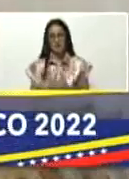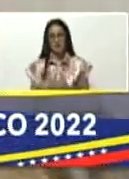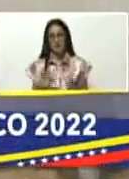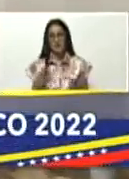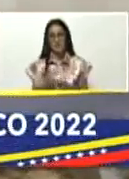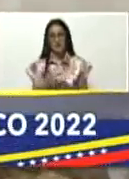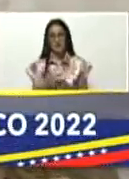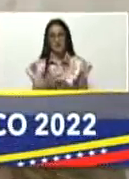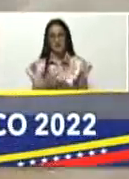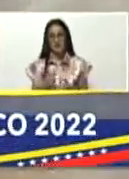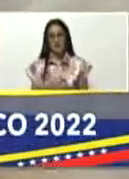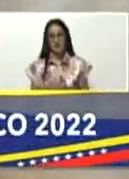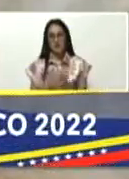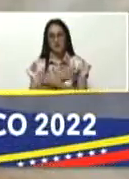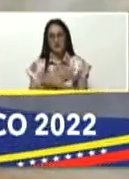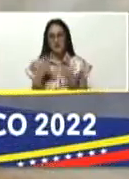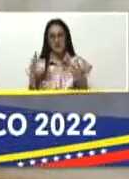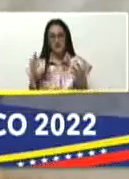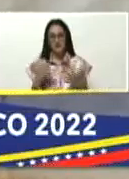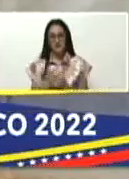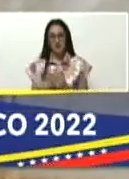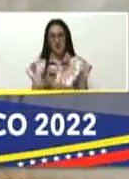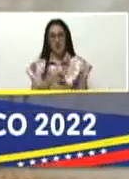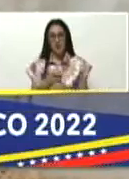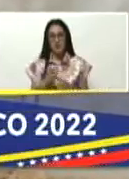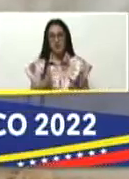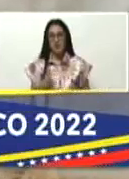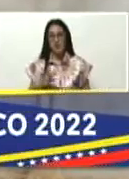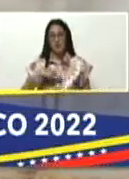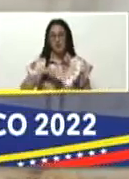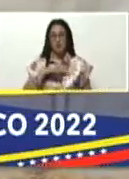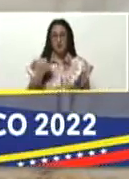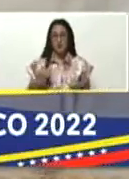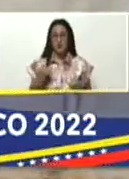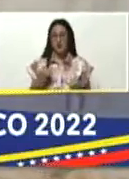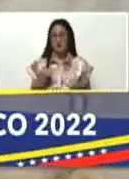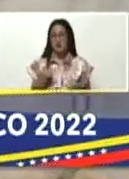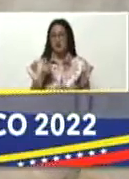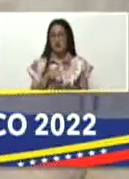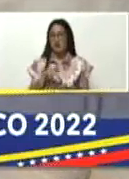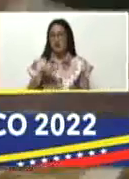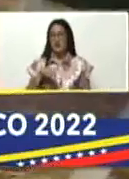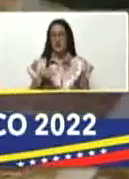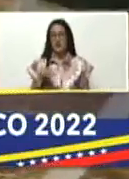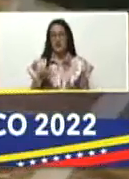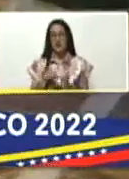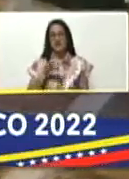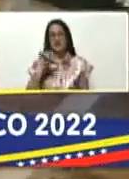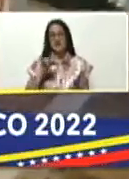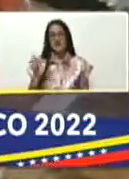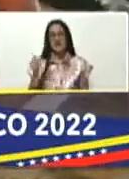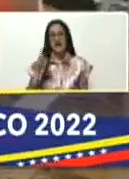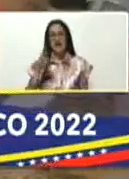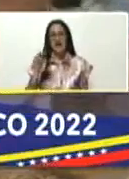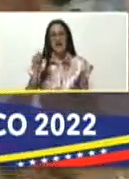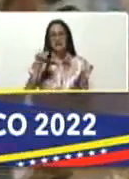pequeños. Felicitaciones, gobernador. Nosotros estamos ubicados en Saraza, estado